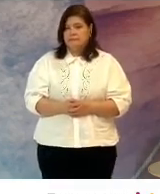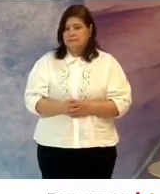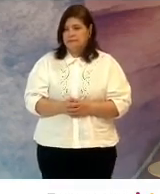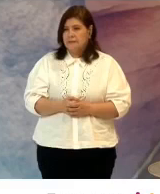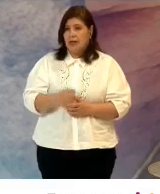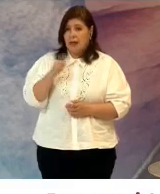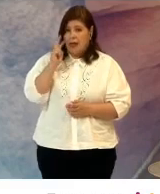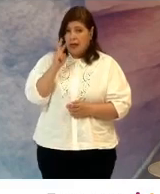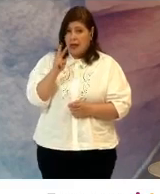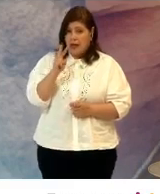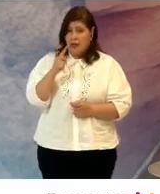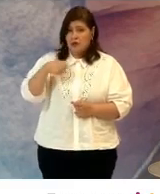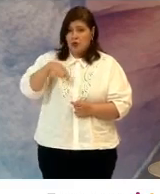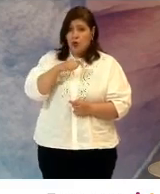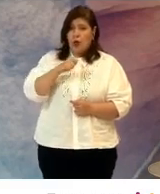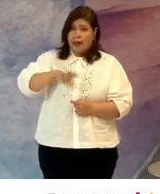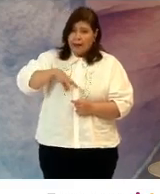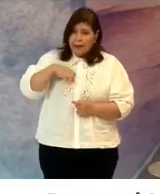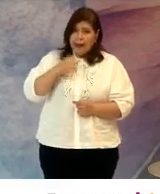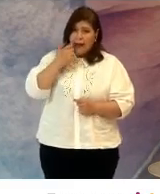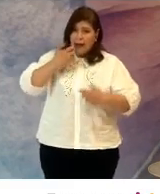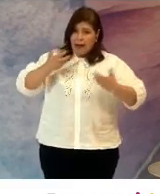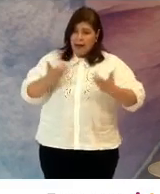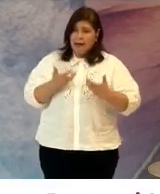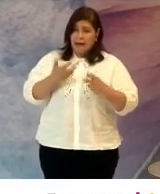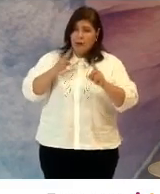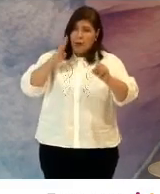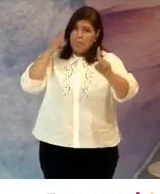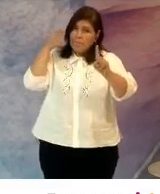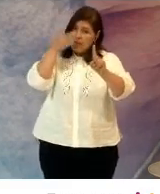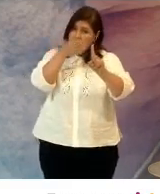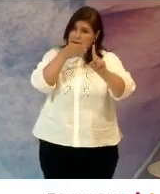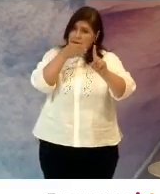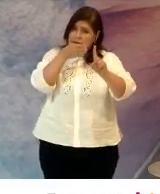Esto es lo que estamos tratando de hacer, ¿no? Las metas